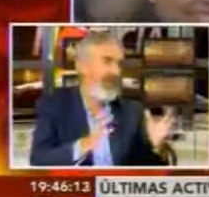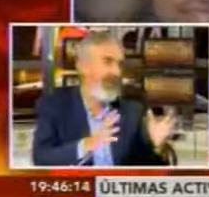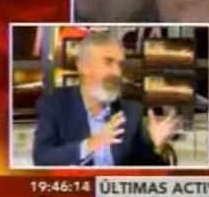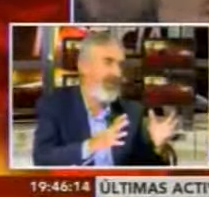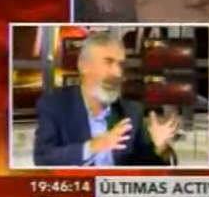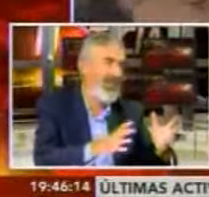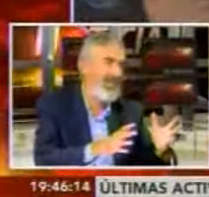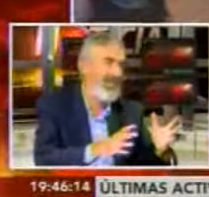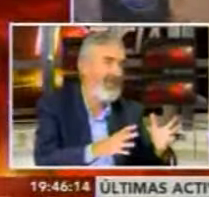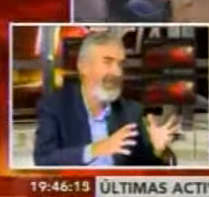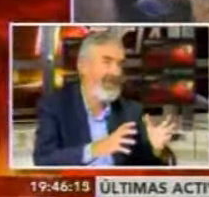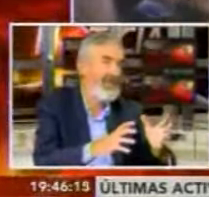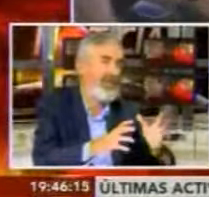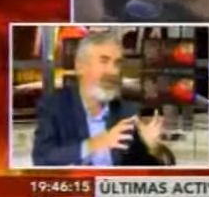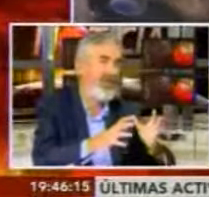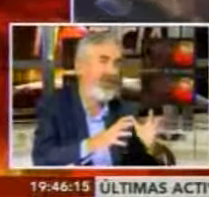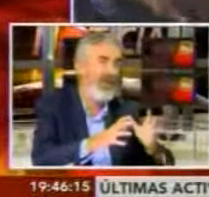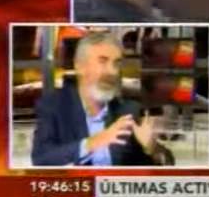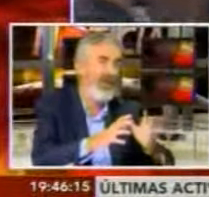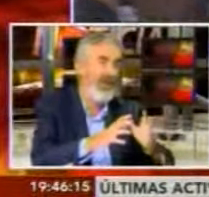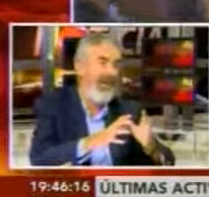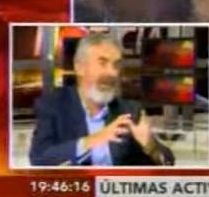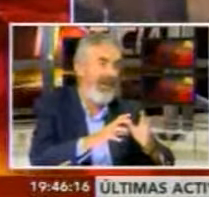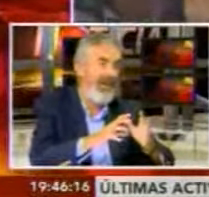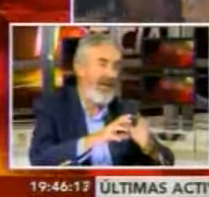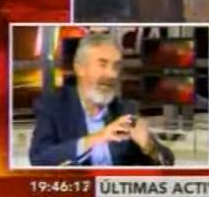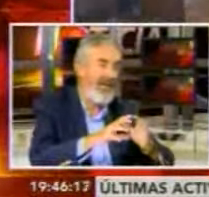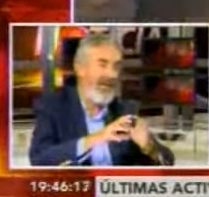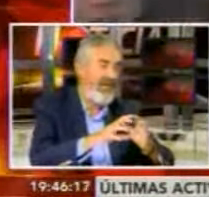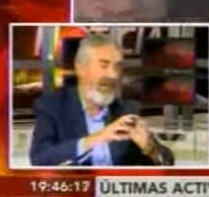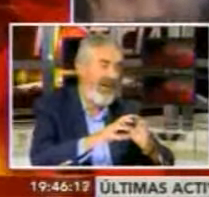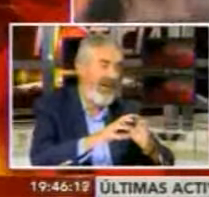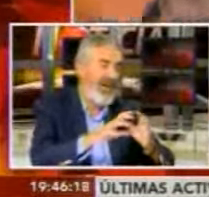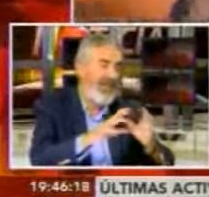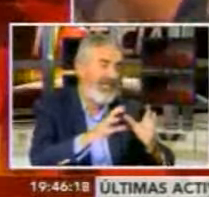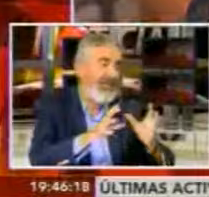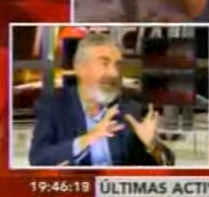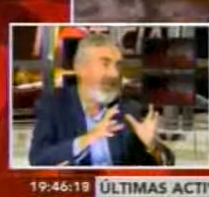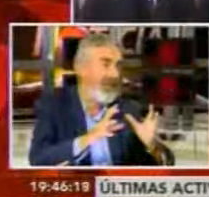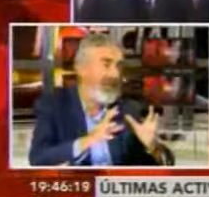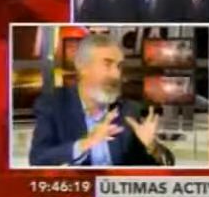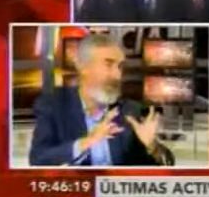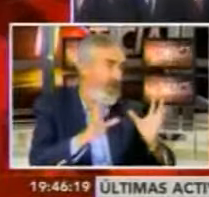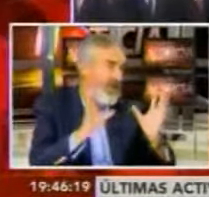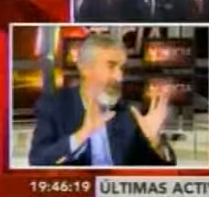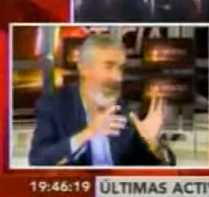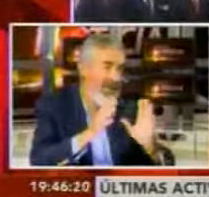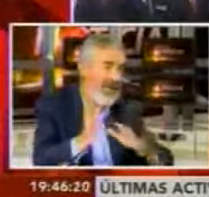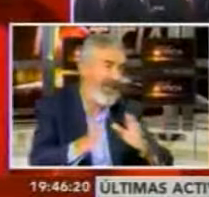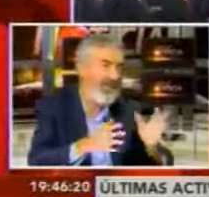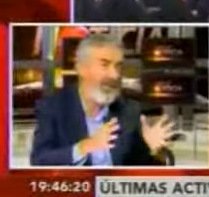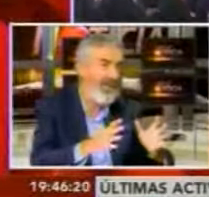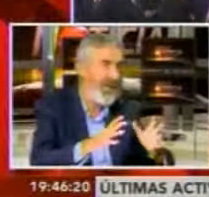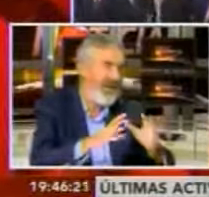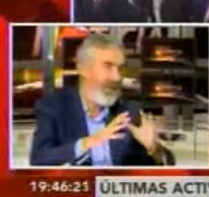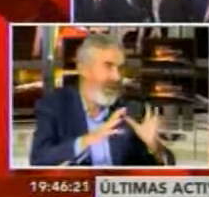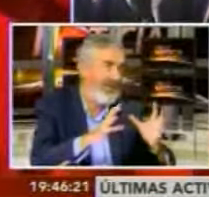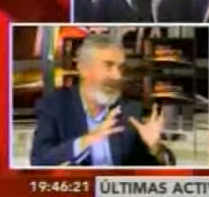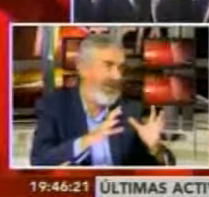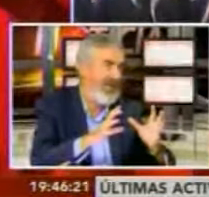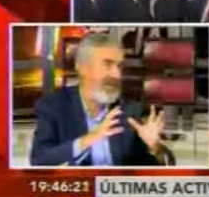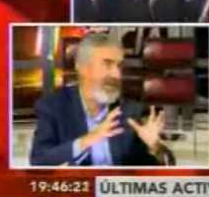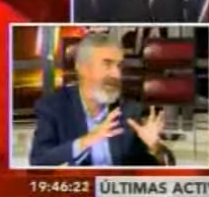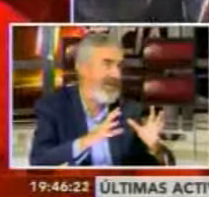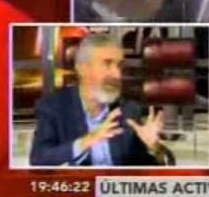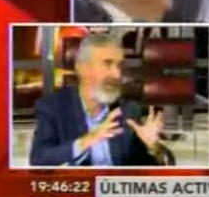el crecimiento por sí solo, vaya de derecha o izquierda, yo pienso que el crecimiento por sí solo es una condición de primer orden, pero